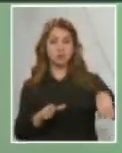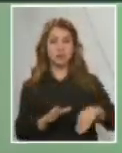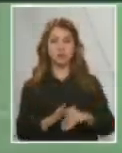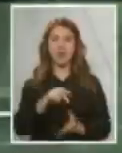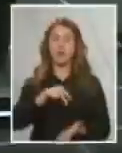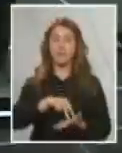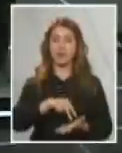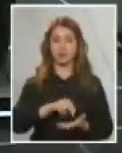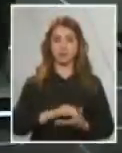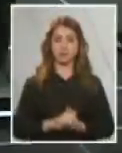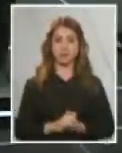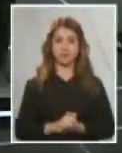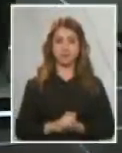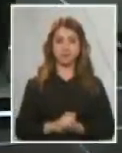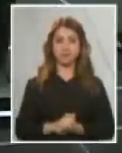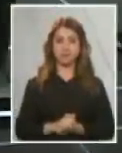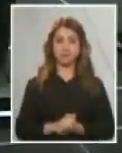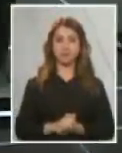espérenos.